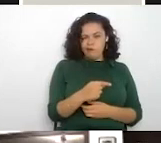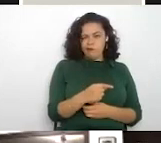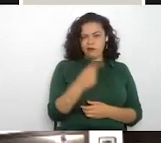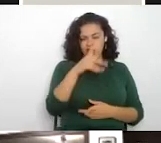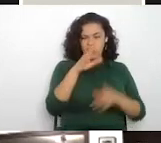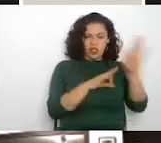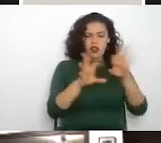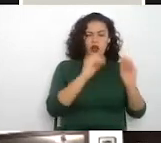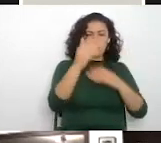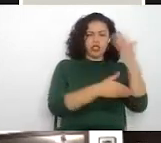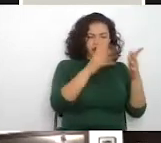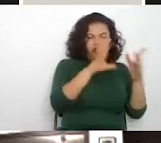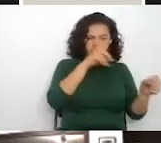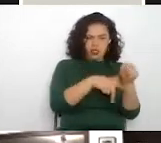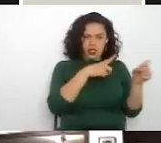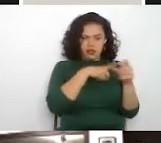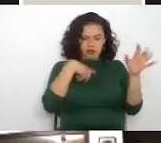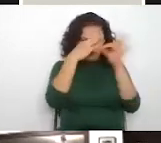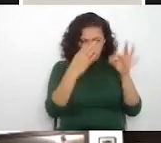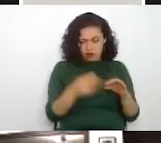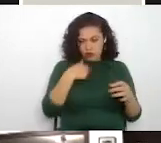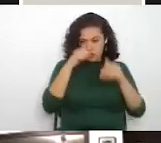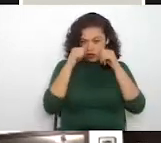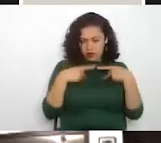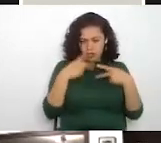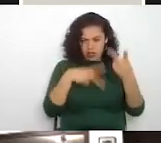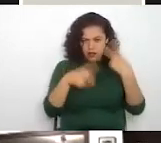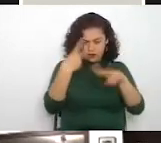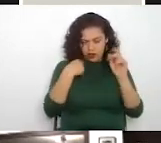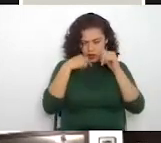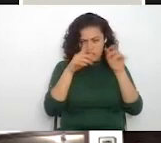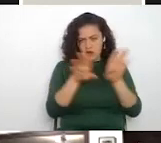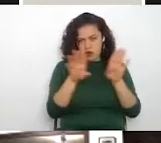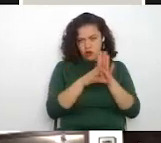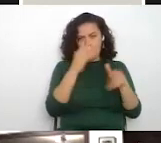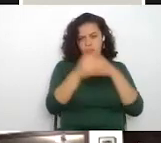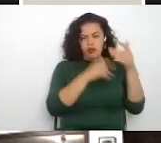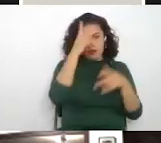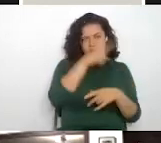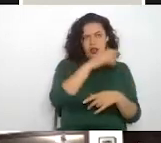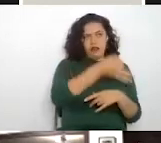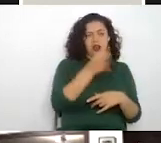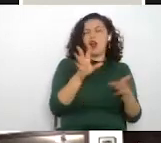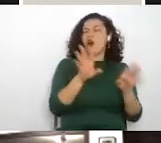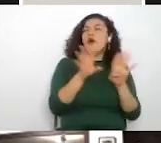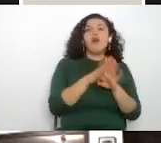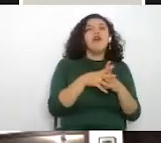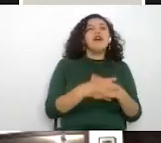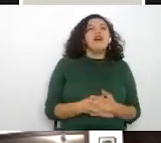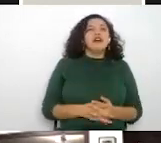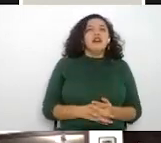o servicio determinado. ¿Cómo doy la atención al cliente? ¿Cómo se hace el proceso de admisión? ¿Cómo se